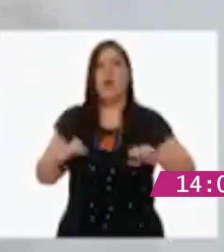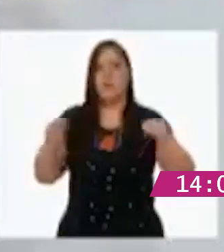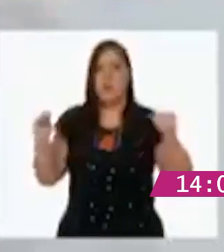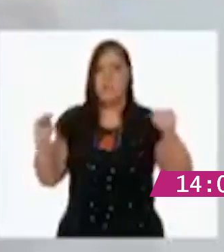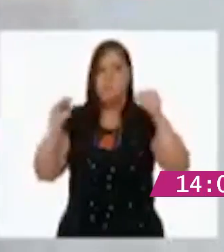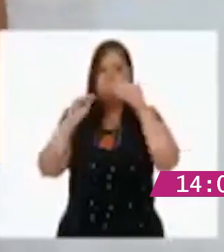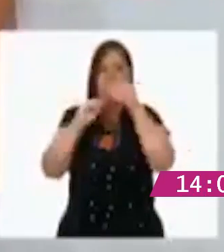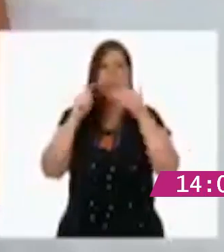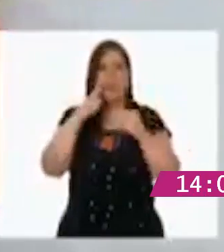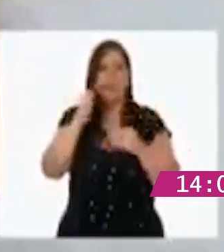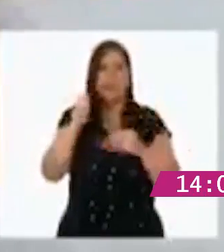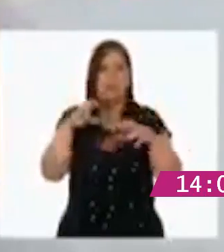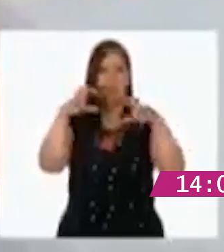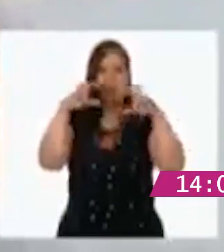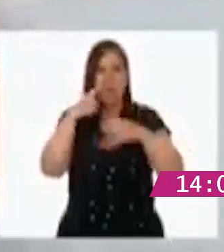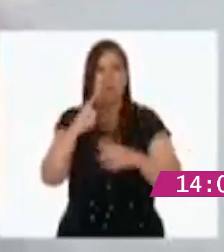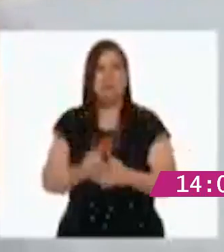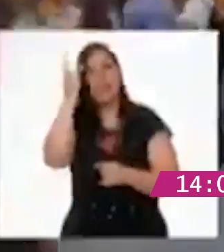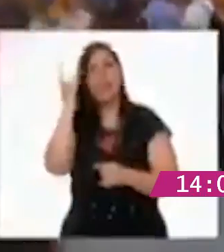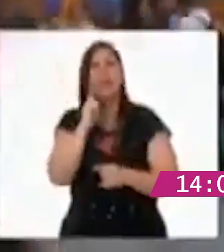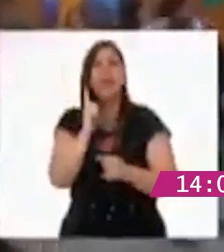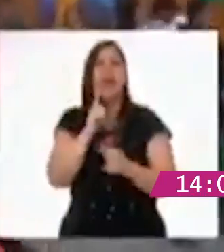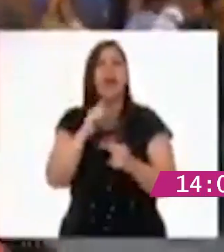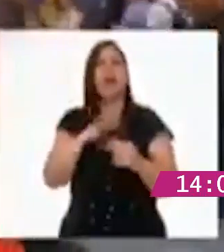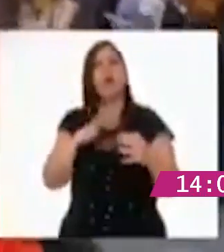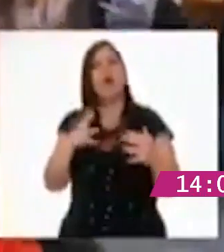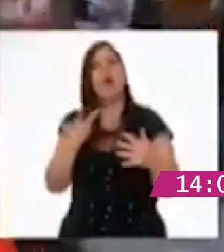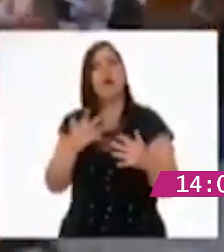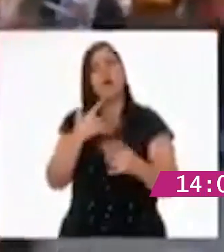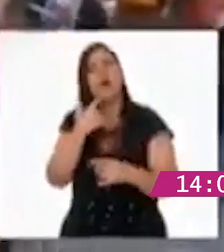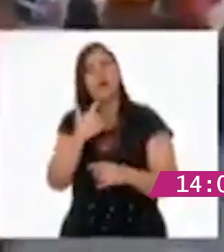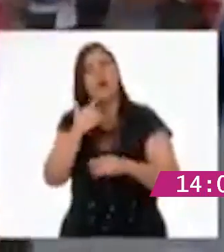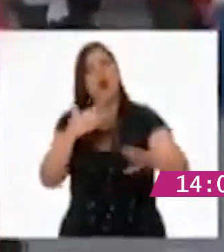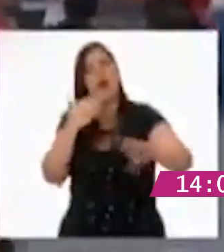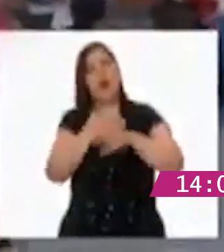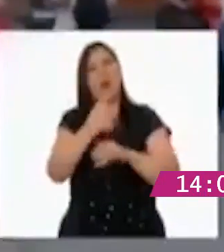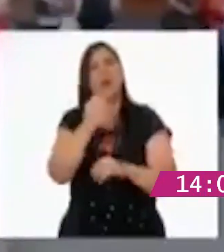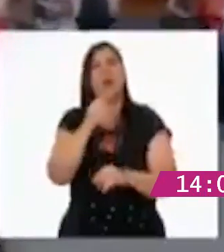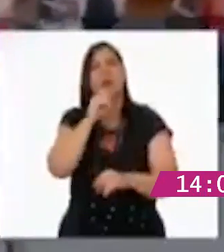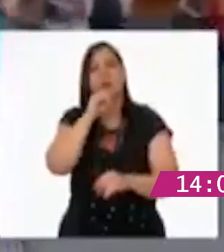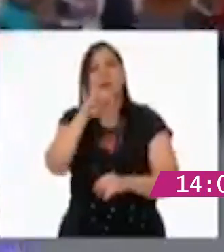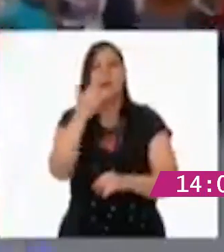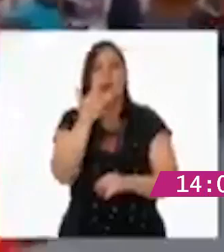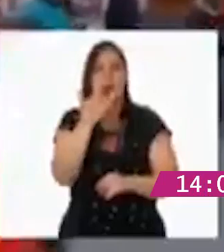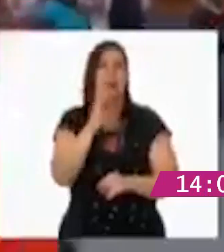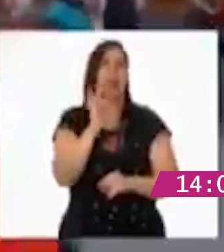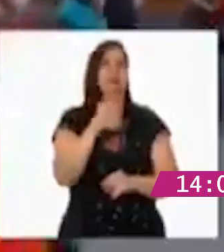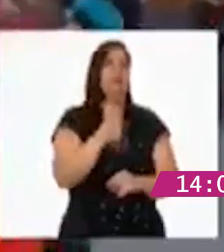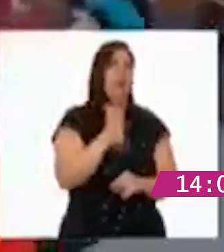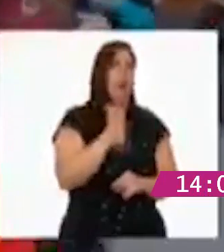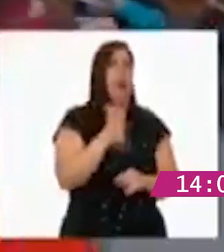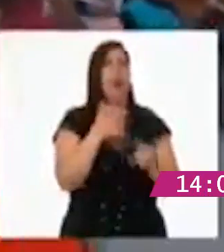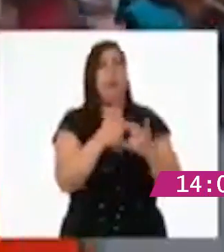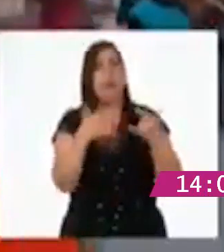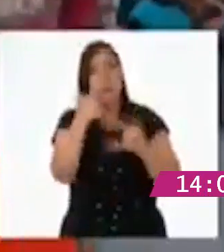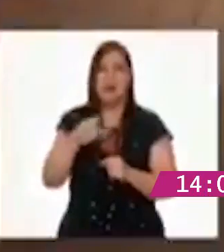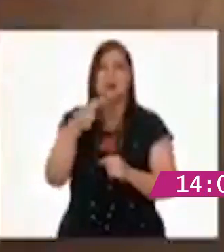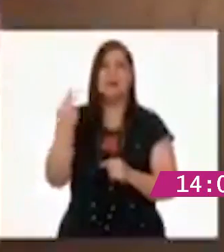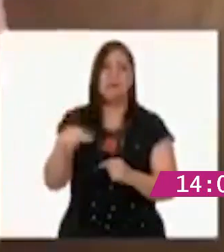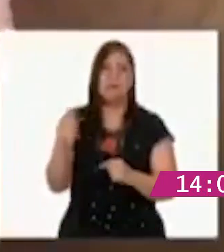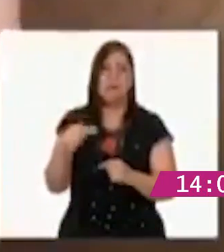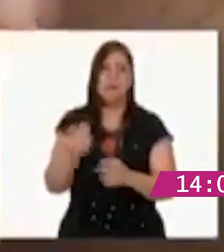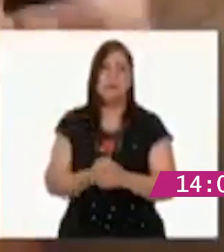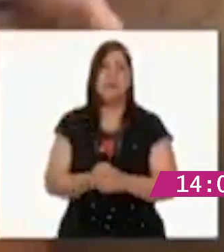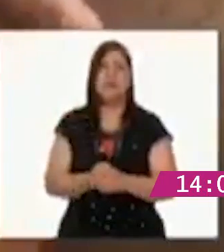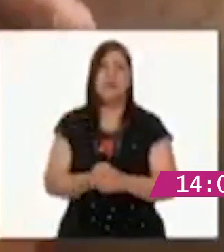las clases a distancia se vuelven un lujo al que una minoría solamente tiene acceso. Como educadores, consideró que el modelo de